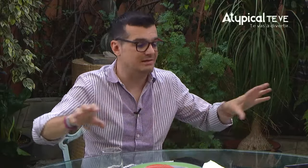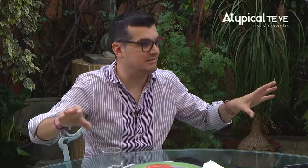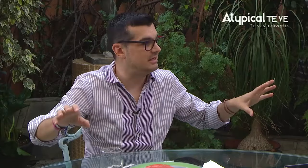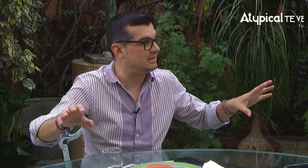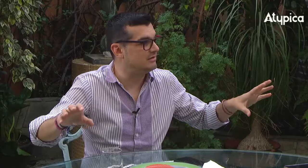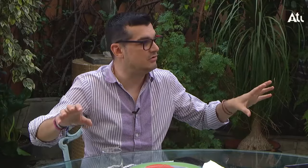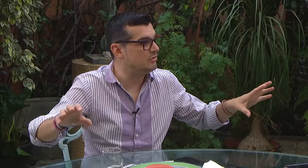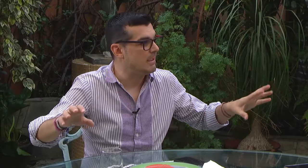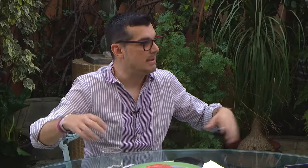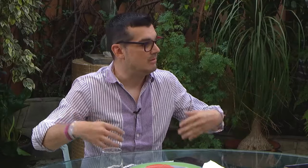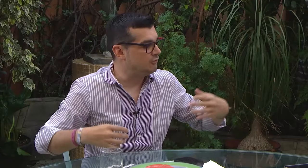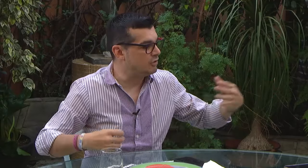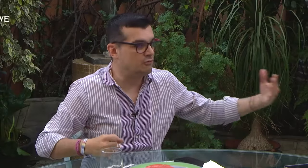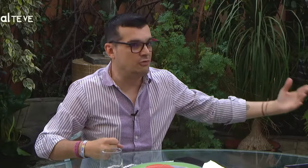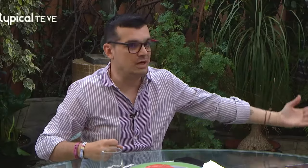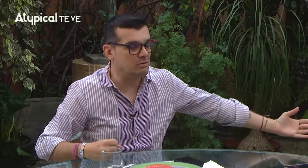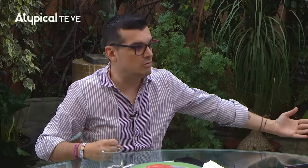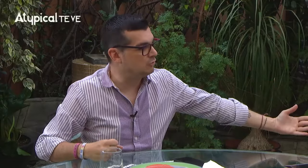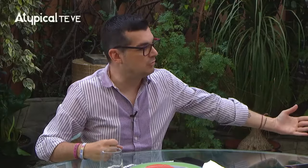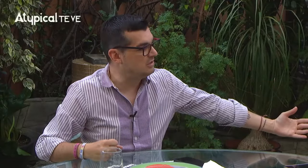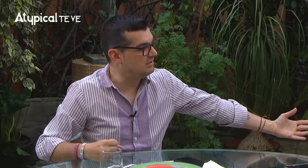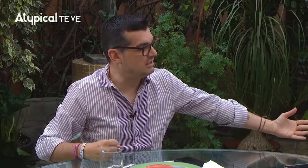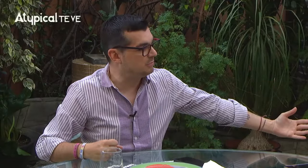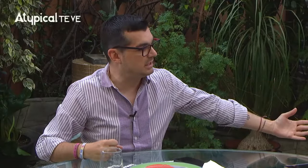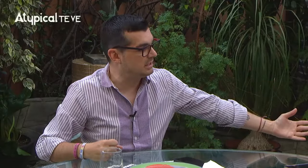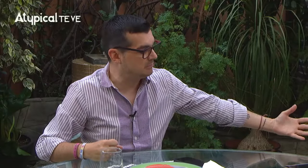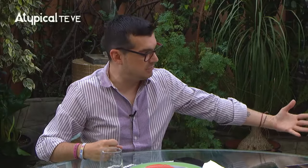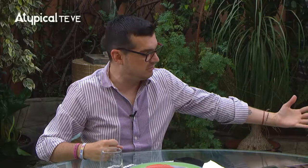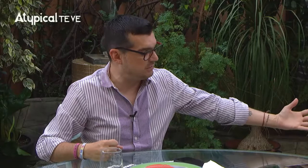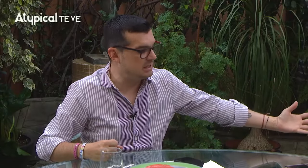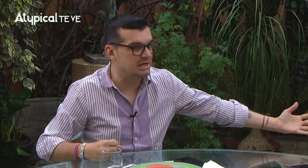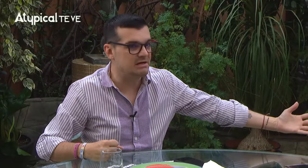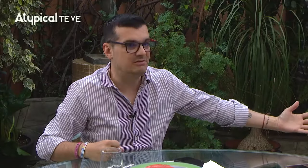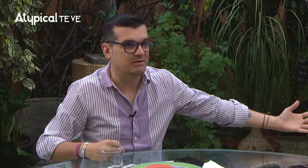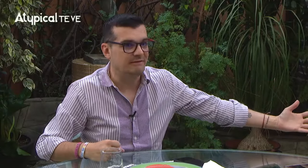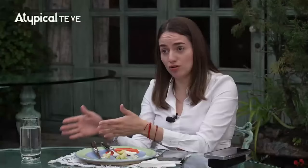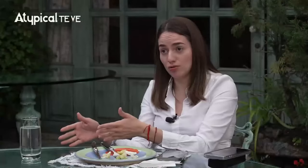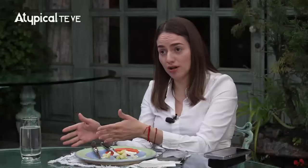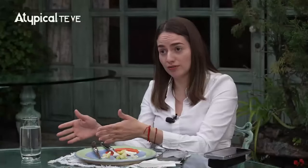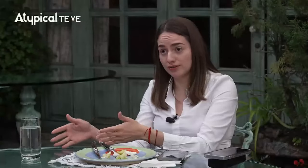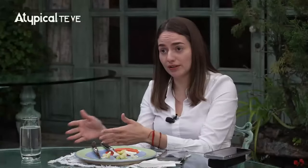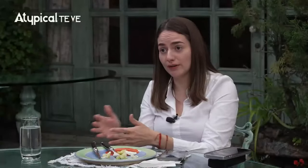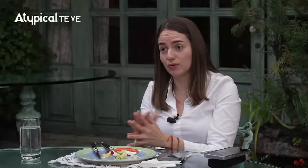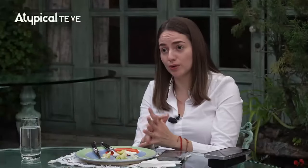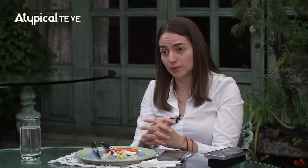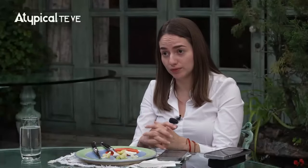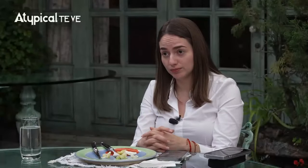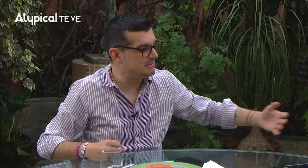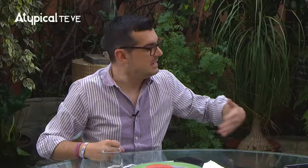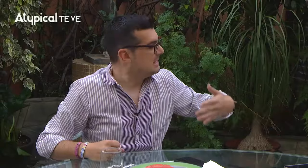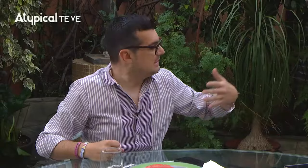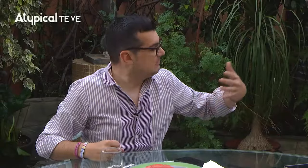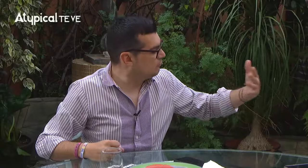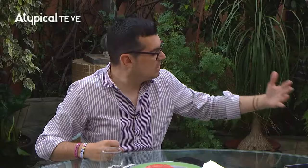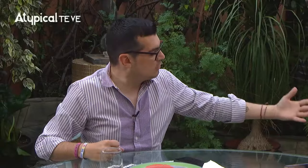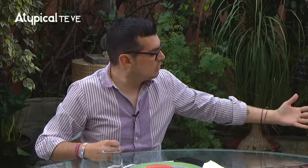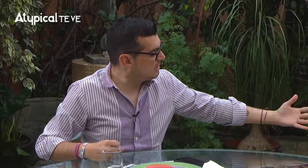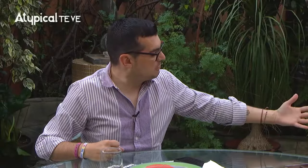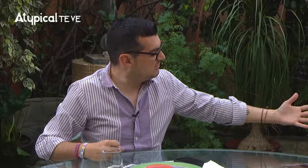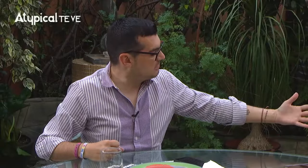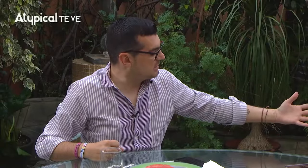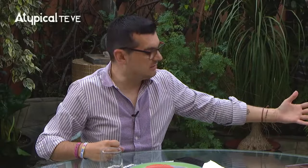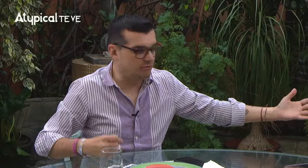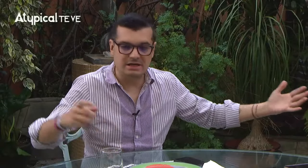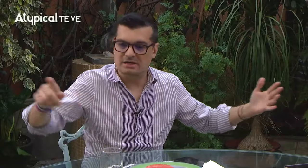la gente se enardeció, fueron con los policías para explicarles. Y el taxista dio el lugar donde estaba. Dio el lugar en donde estaba. Fueron